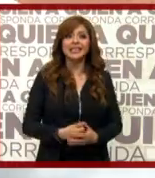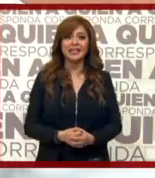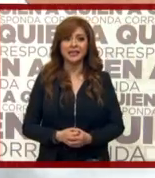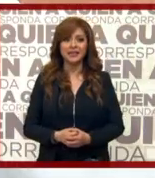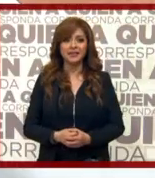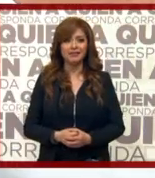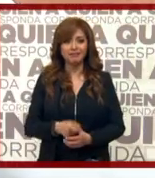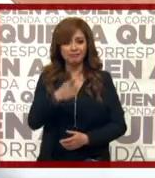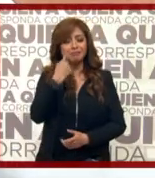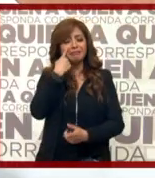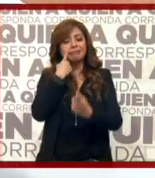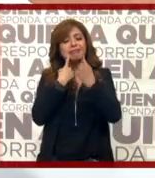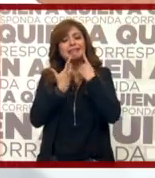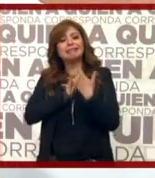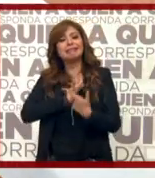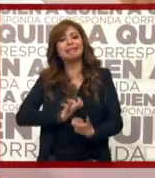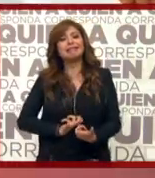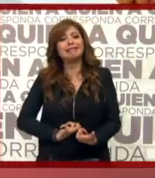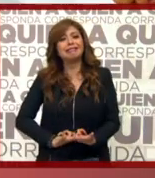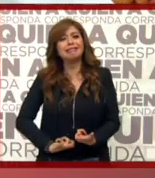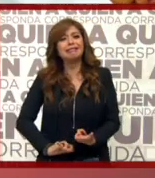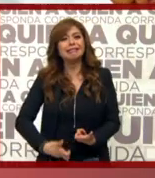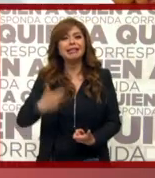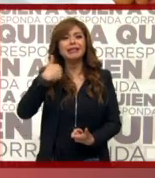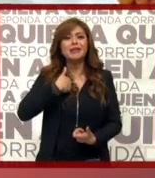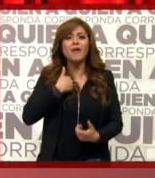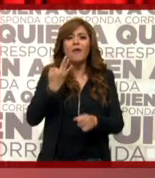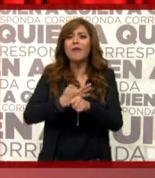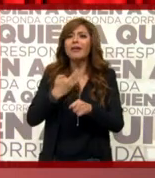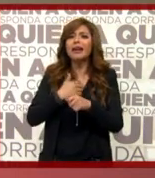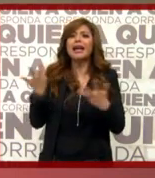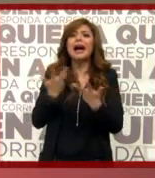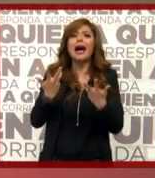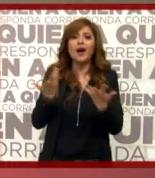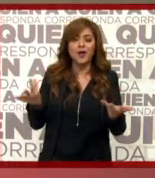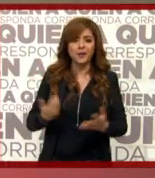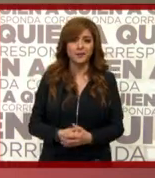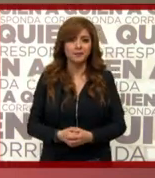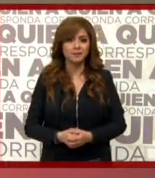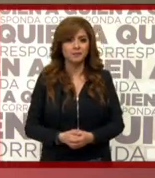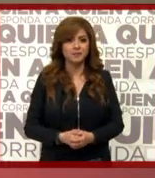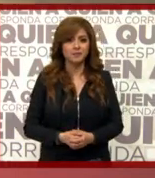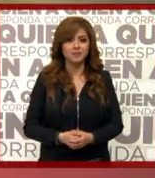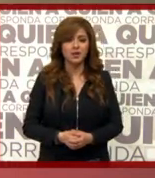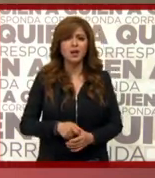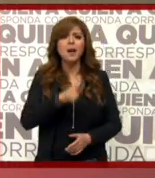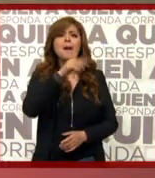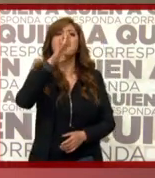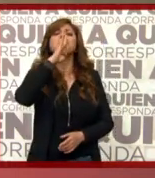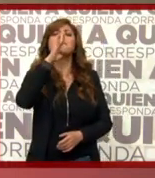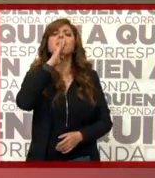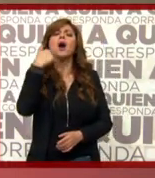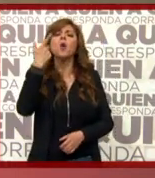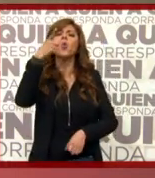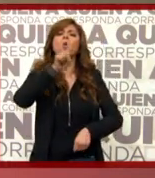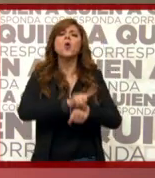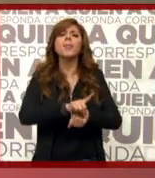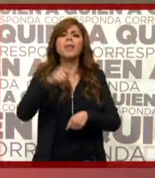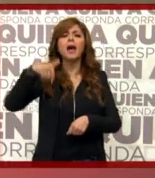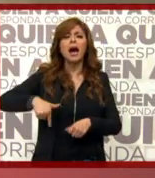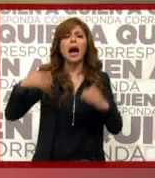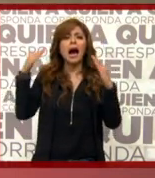rápido Ay no ahora qué voy a hacer mamá algún día saldremos de